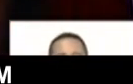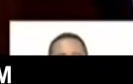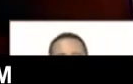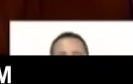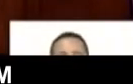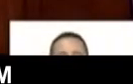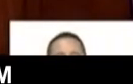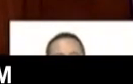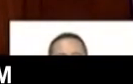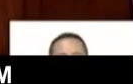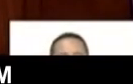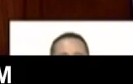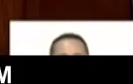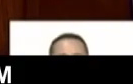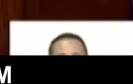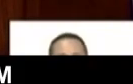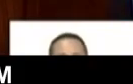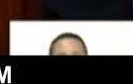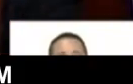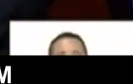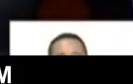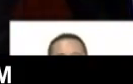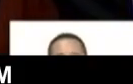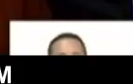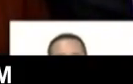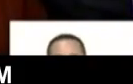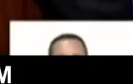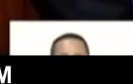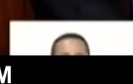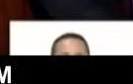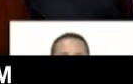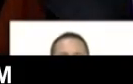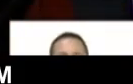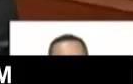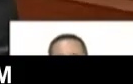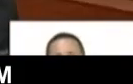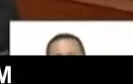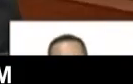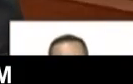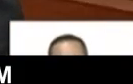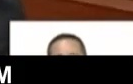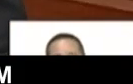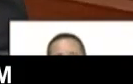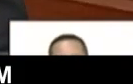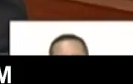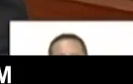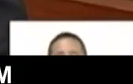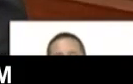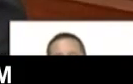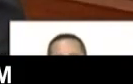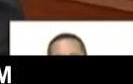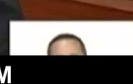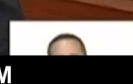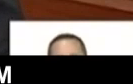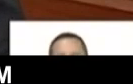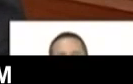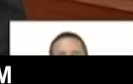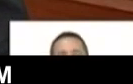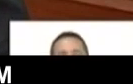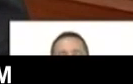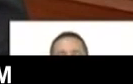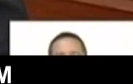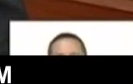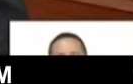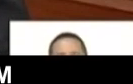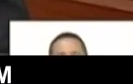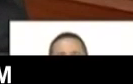ninguna ayuda económica, entonces tiene que echar mano de los únicos recursos que le quedan y que están ahí. Claro. Ahora, a